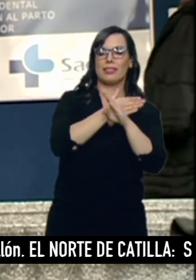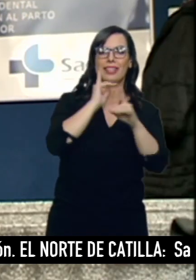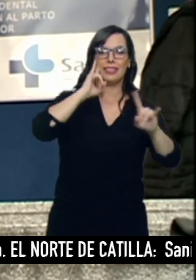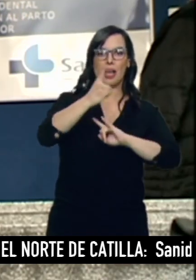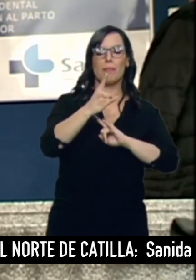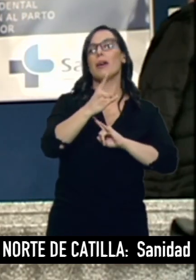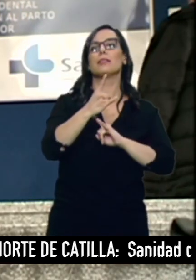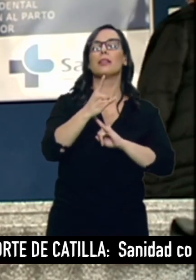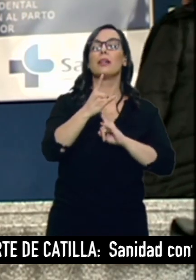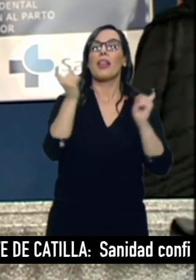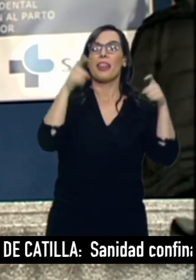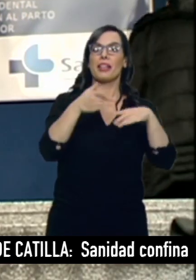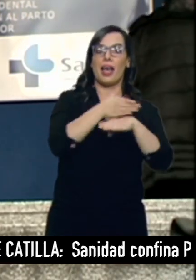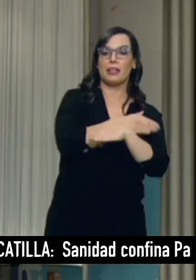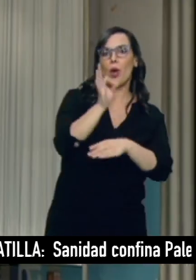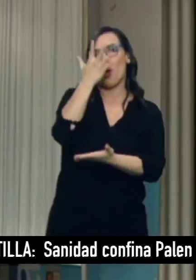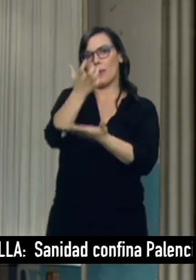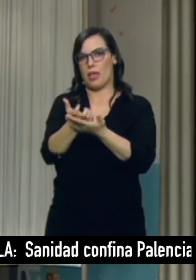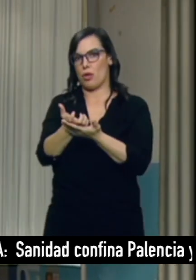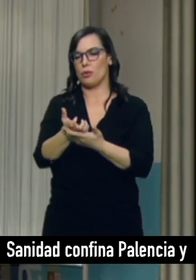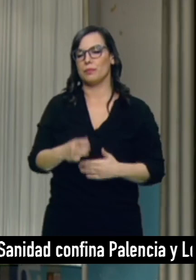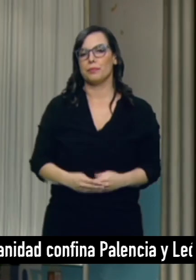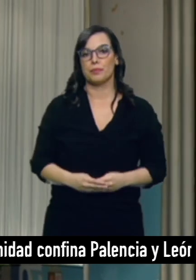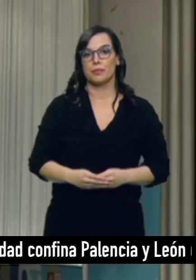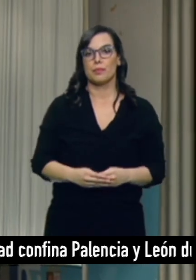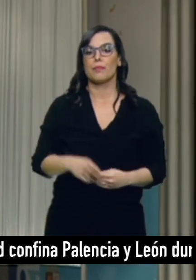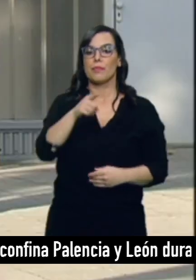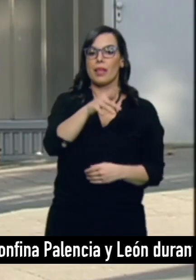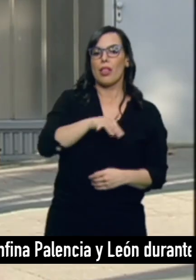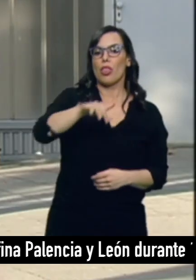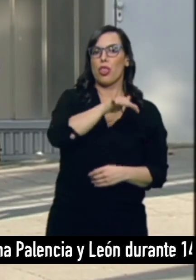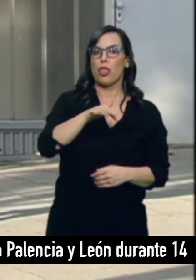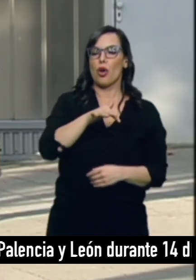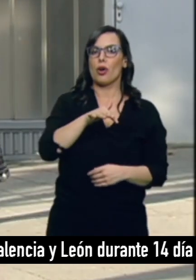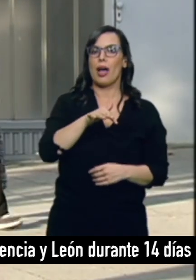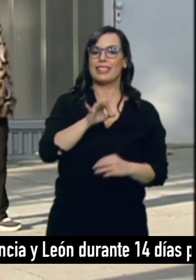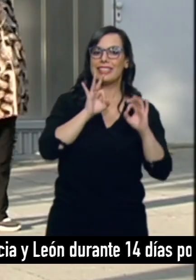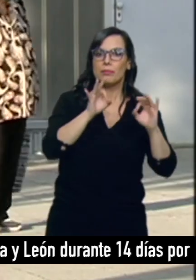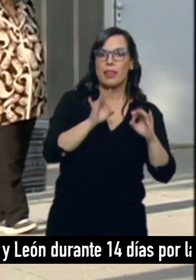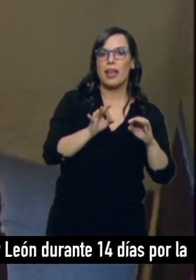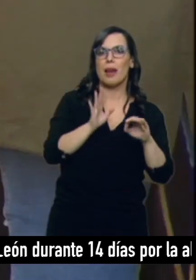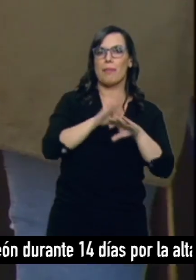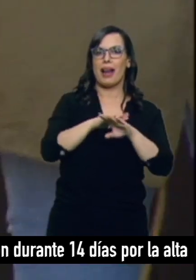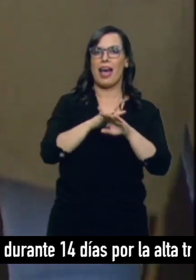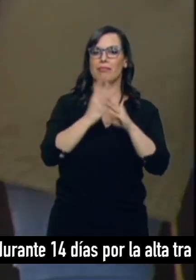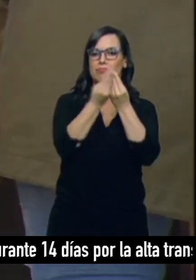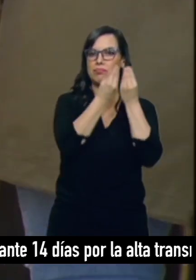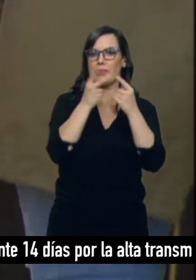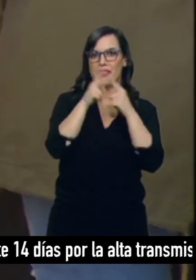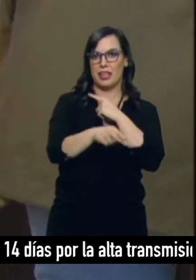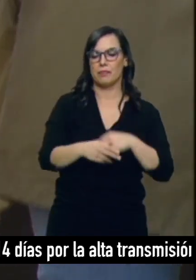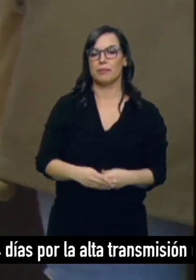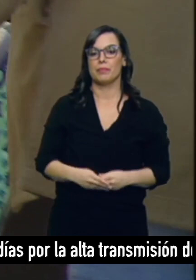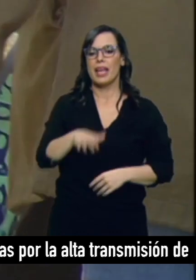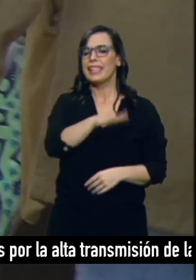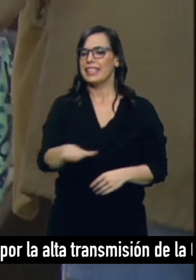del teléfono o la aplicación SACIL Conecta. Se habilitarán espacios y horarios para evitar aglomeraciones. ¿Y los niños?